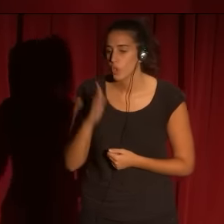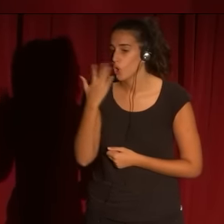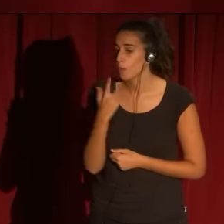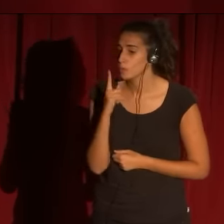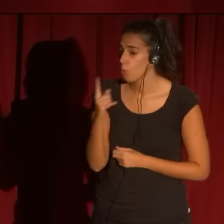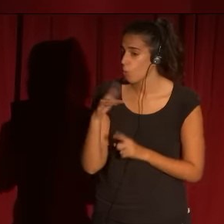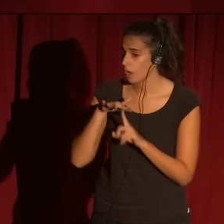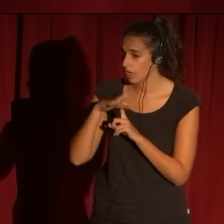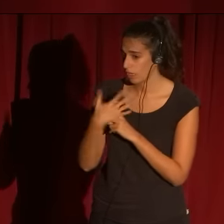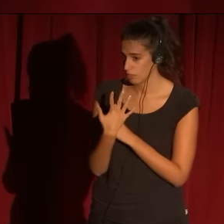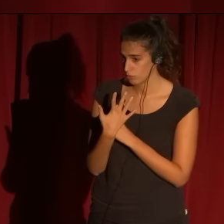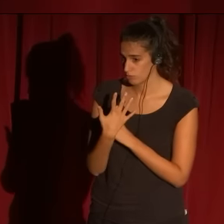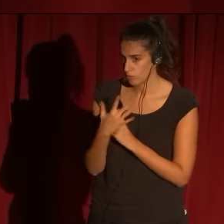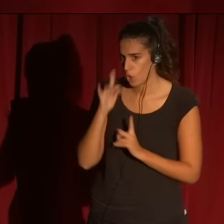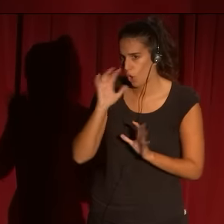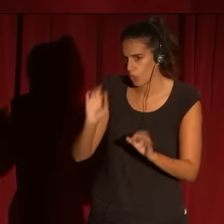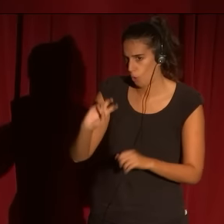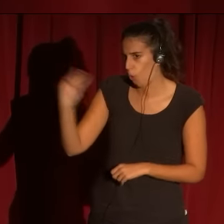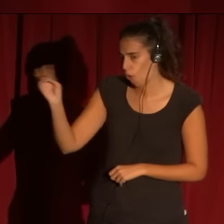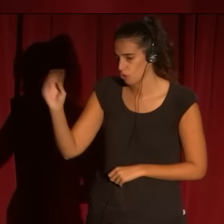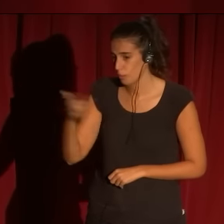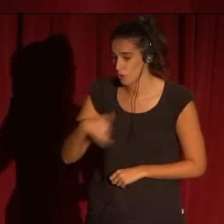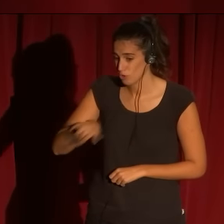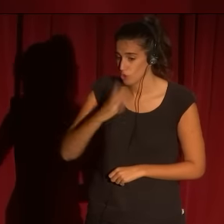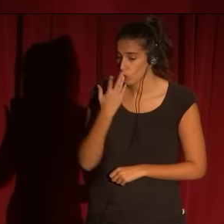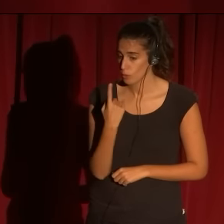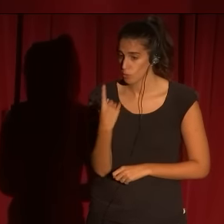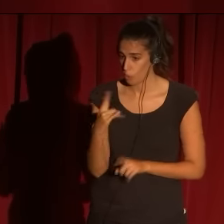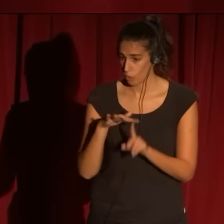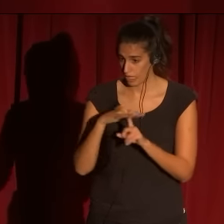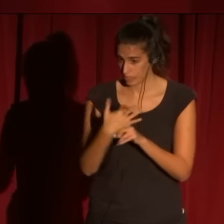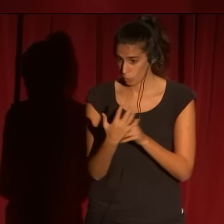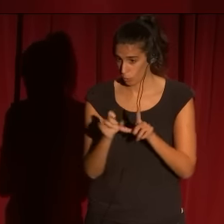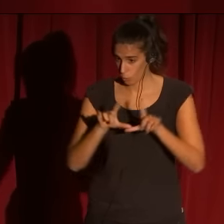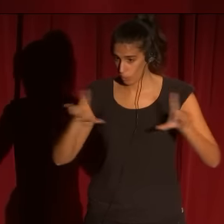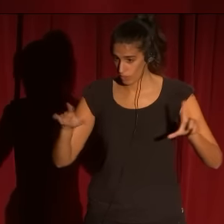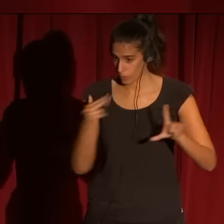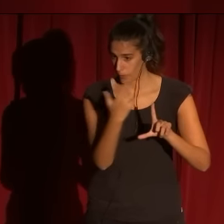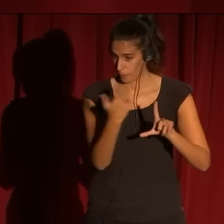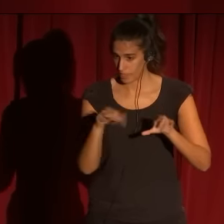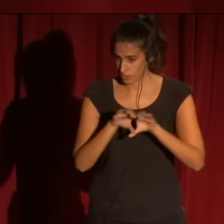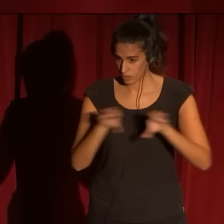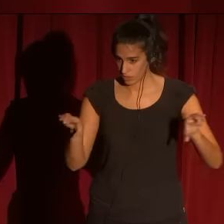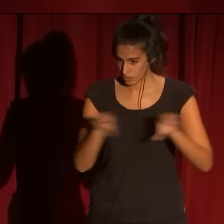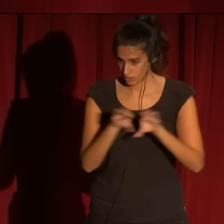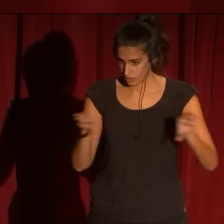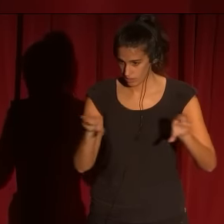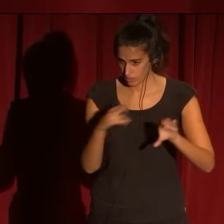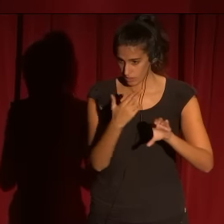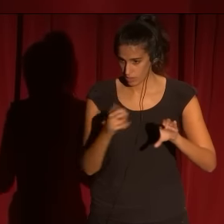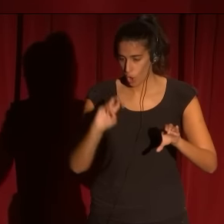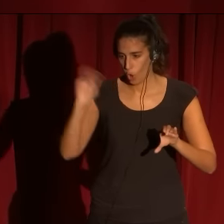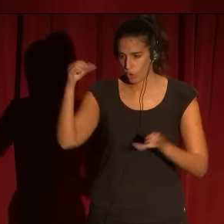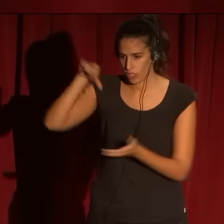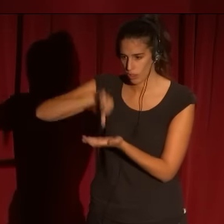solo caso lo lógico es que haya muchos más pero conocemos un solo caso de un cuadro pintado sobre un soporte de amberes que se haya pintado en otra